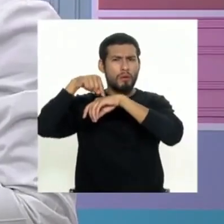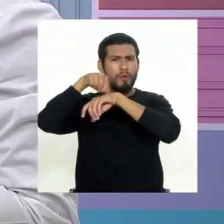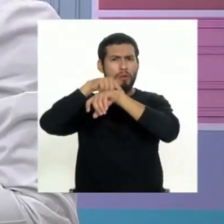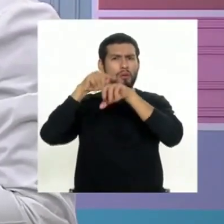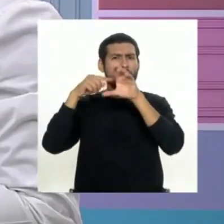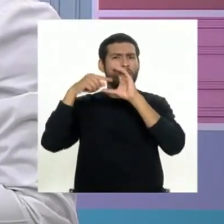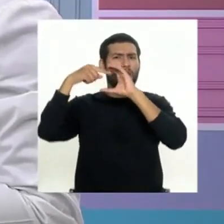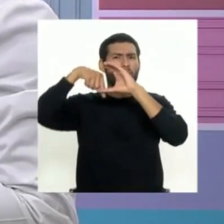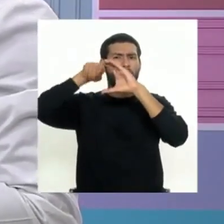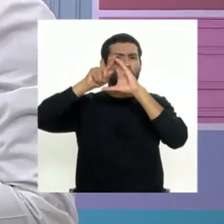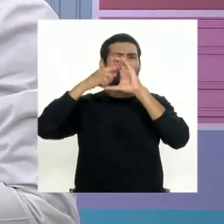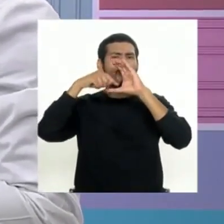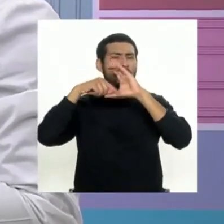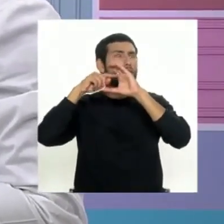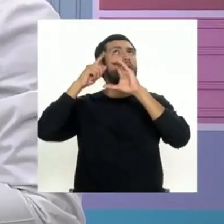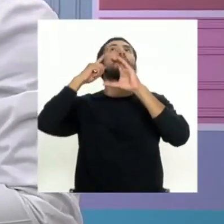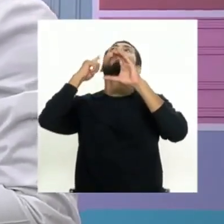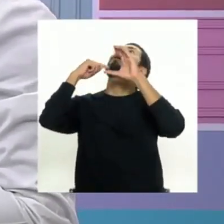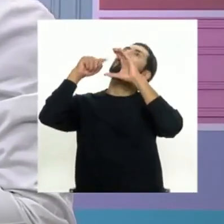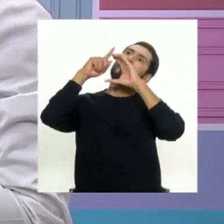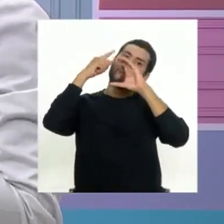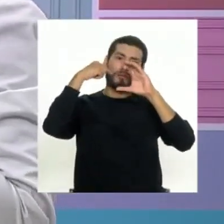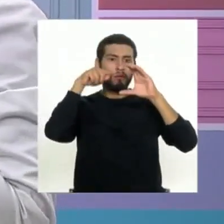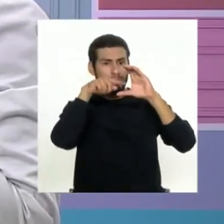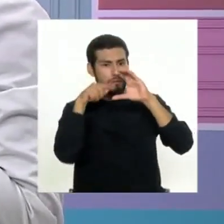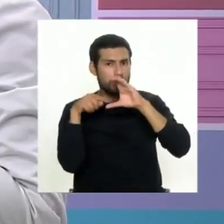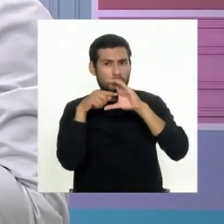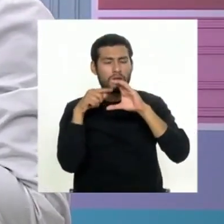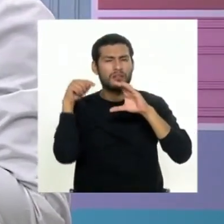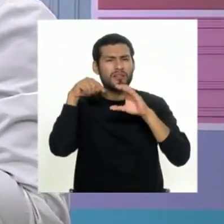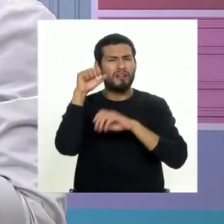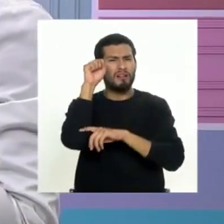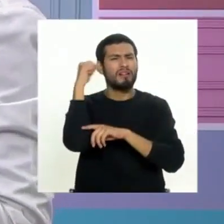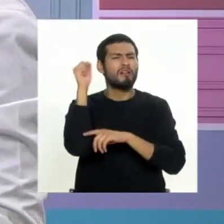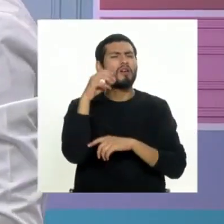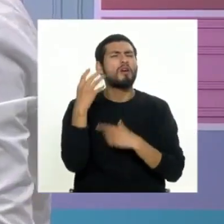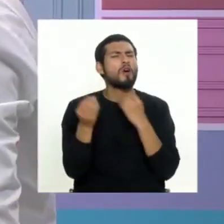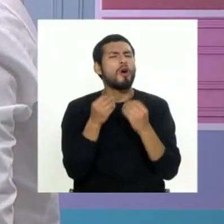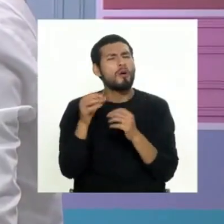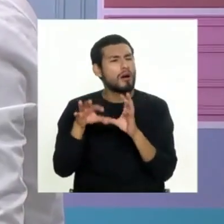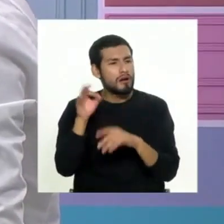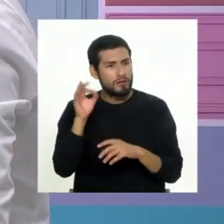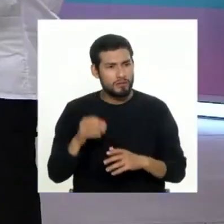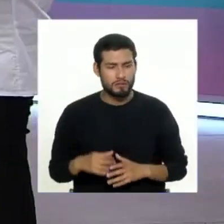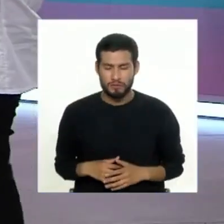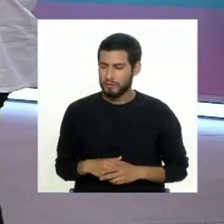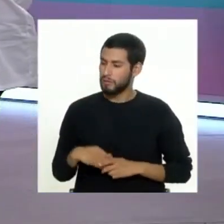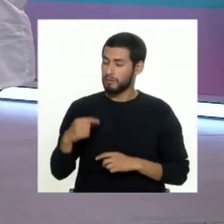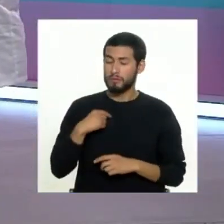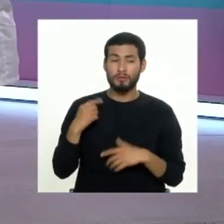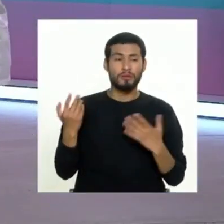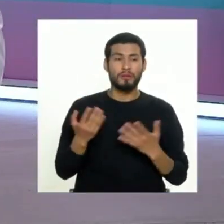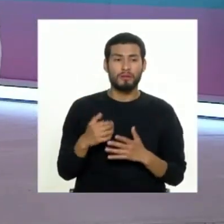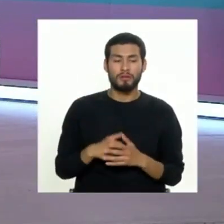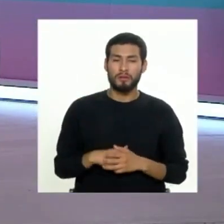haciendo que giren todas las cosas alrededor de él. Entonces, ¿cómo hago ese diagnóstico? Ese diagnóstico lo hago, vamos a